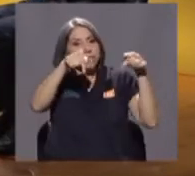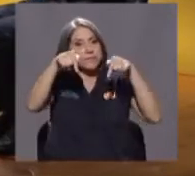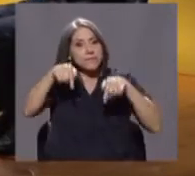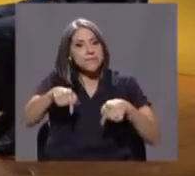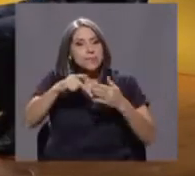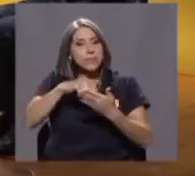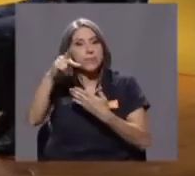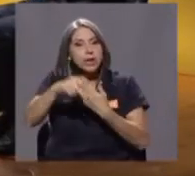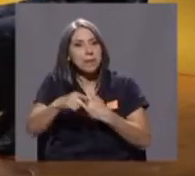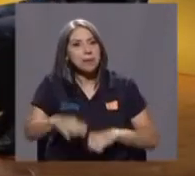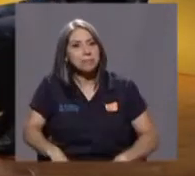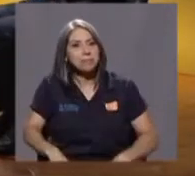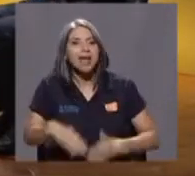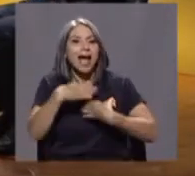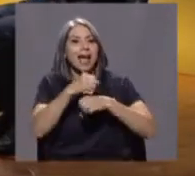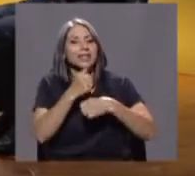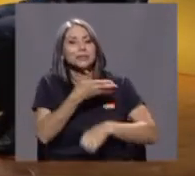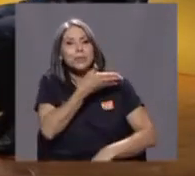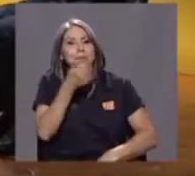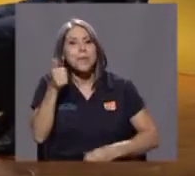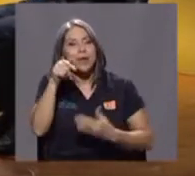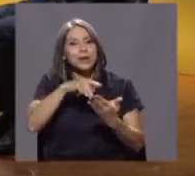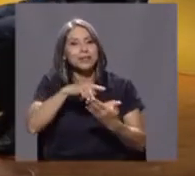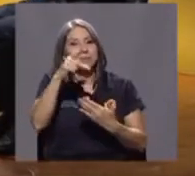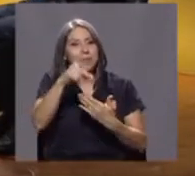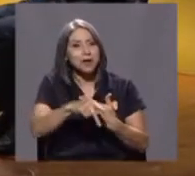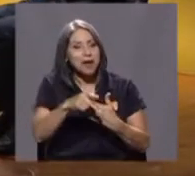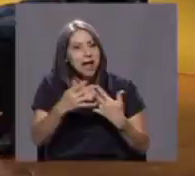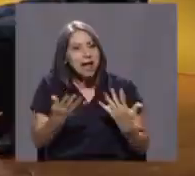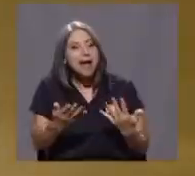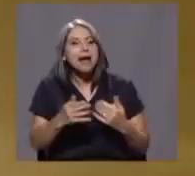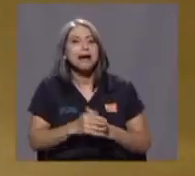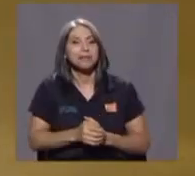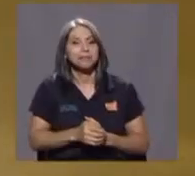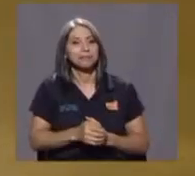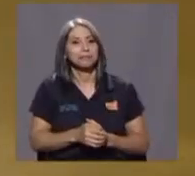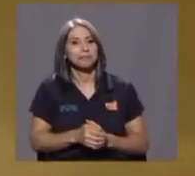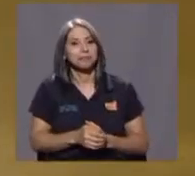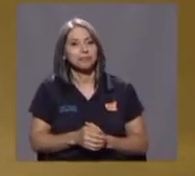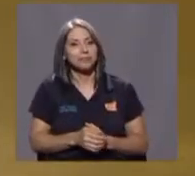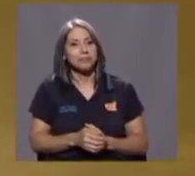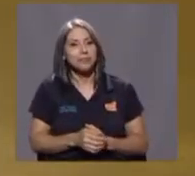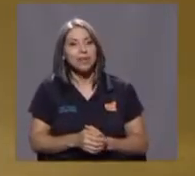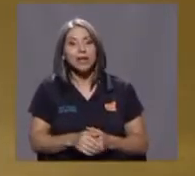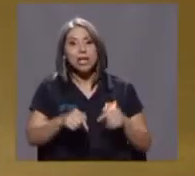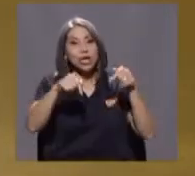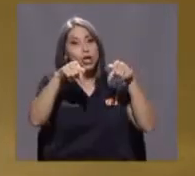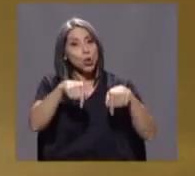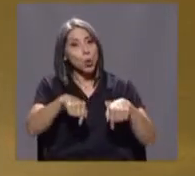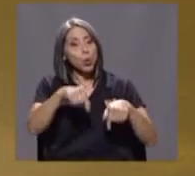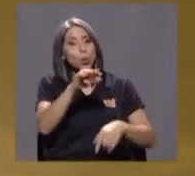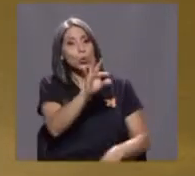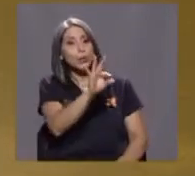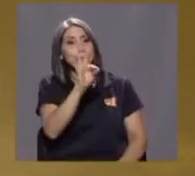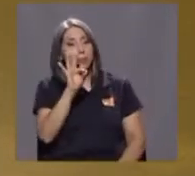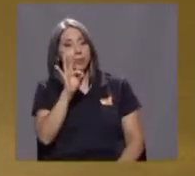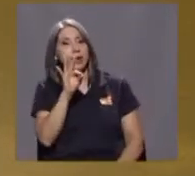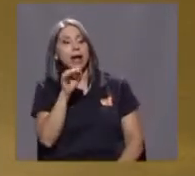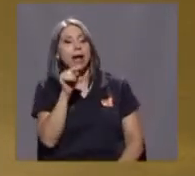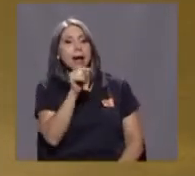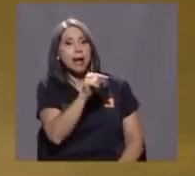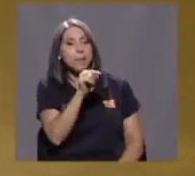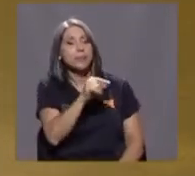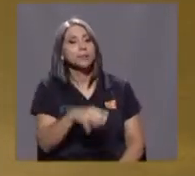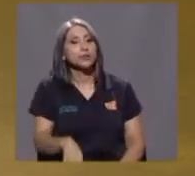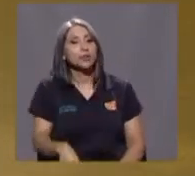hecho mejor este programa que lo que hubiera sido de otra manera, y hoy lo invitamos